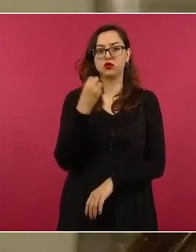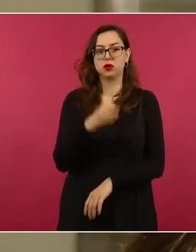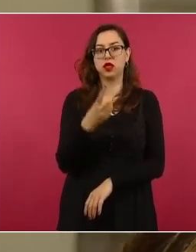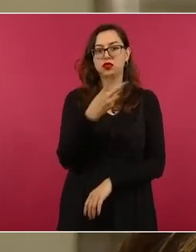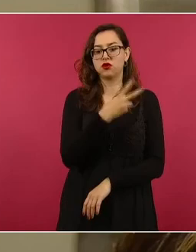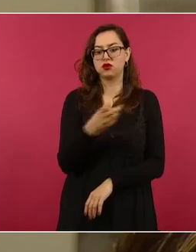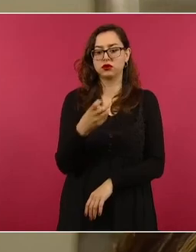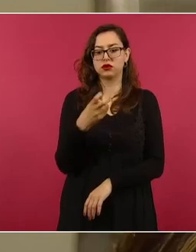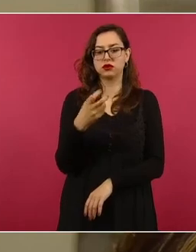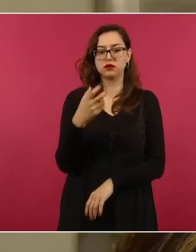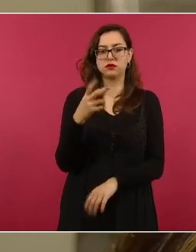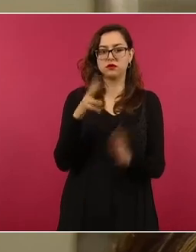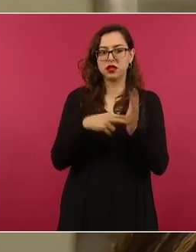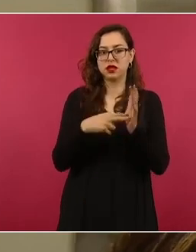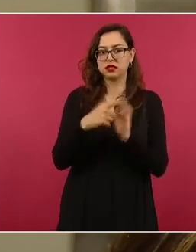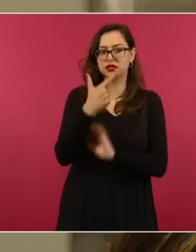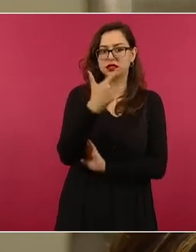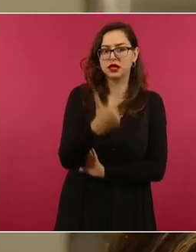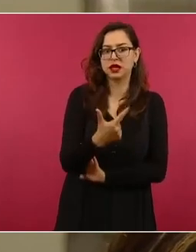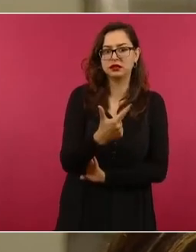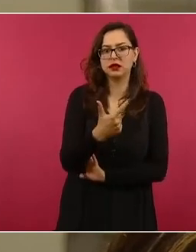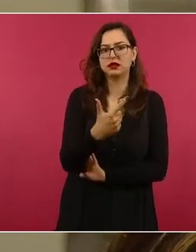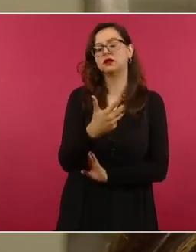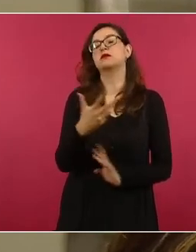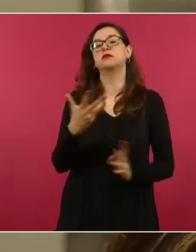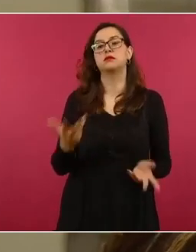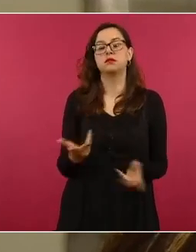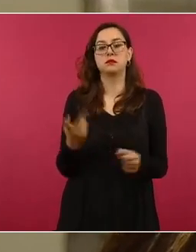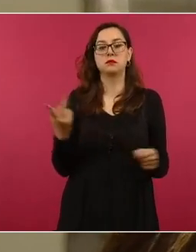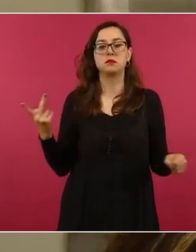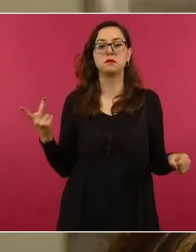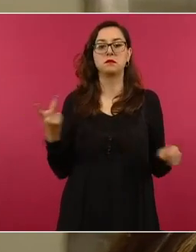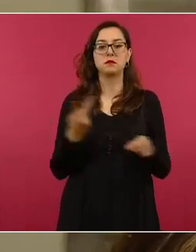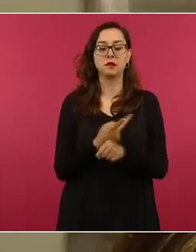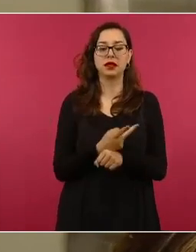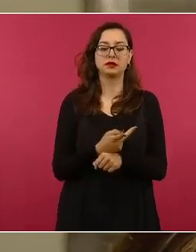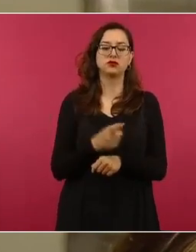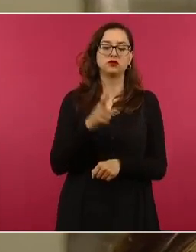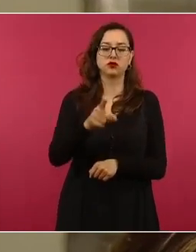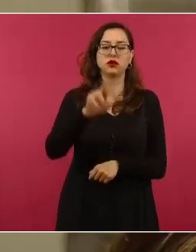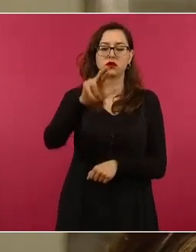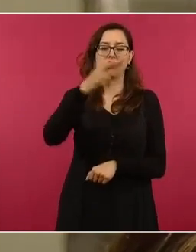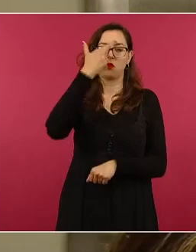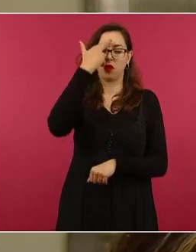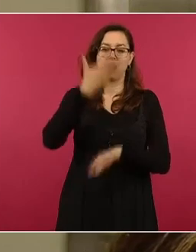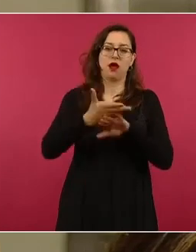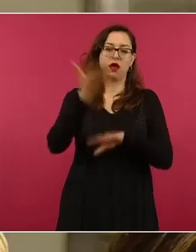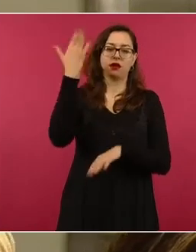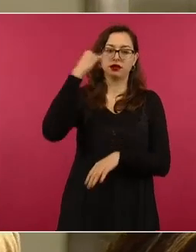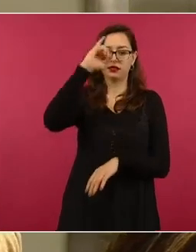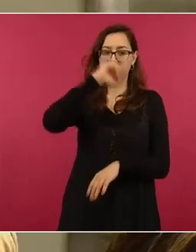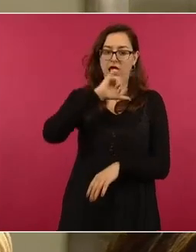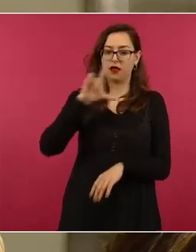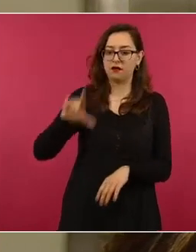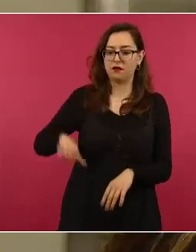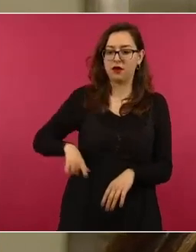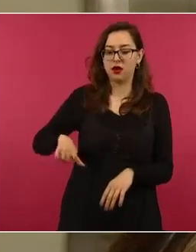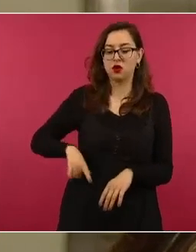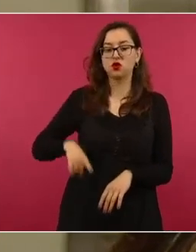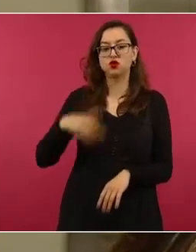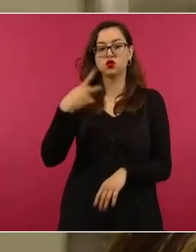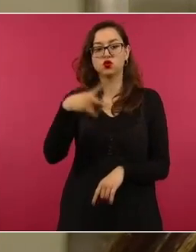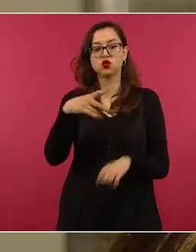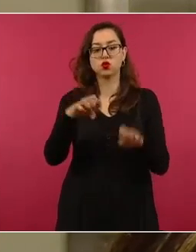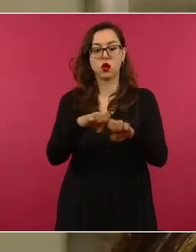de su desafuero, y encontré que funcionarios de su entonces gabinete y de su actual gabinete participaron en la entrega y venta de predios